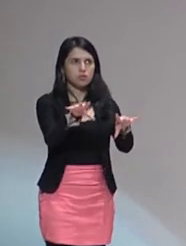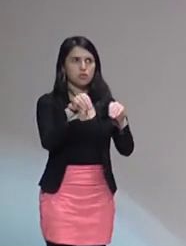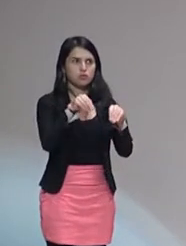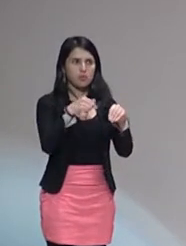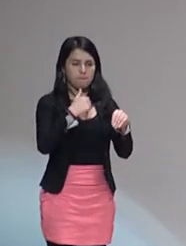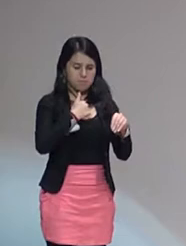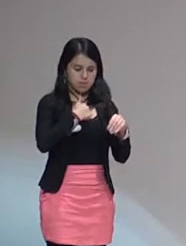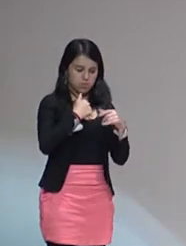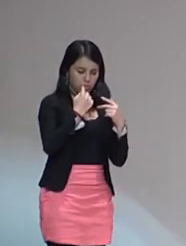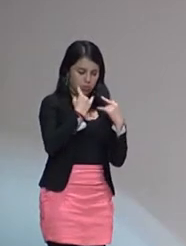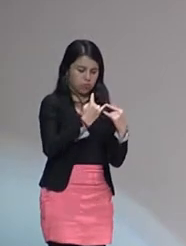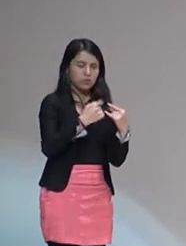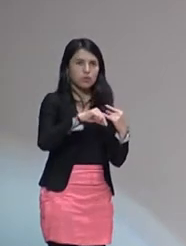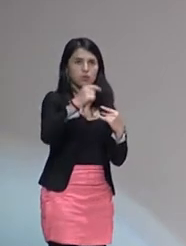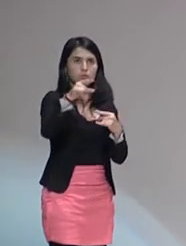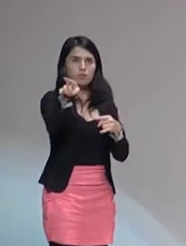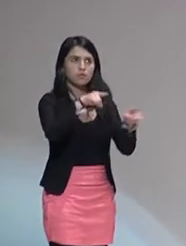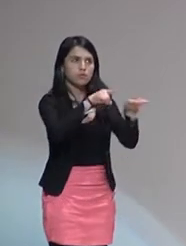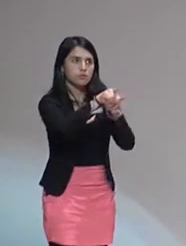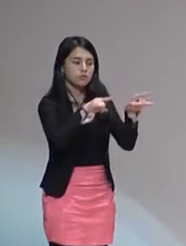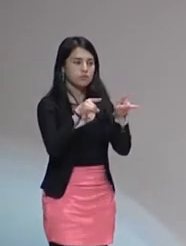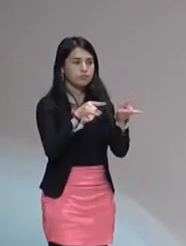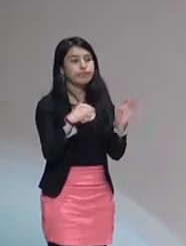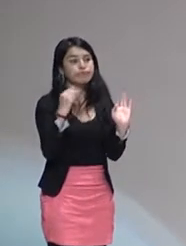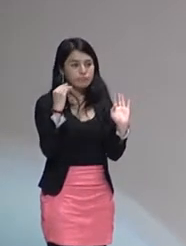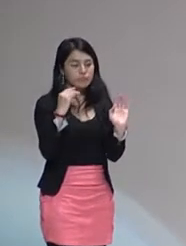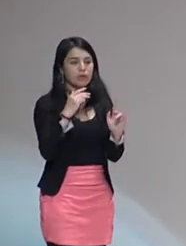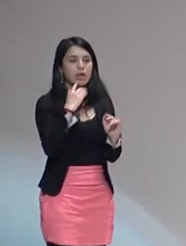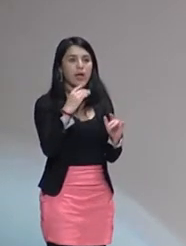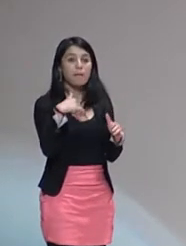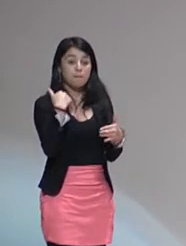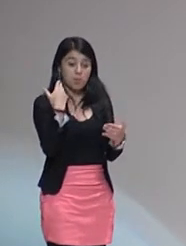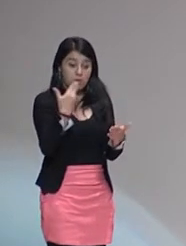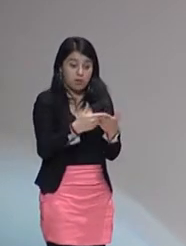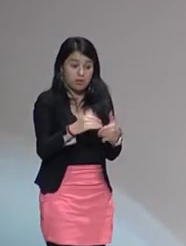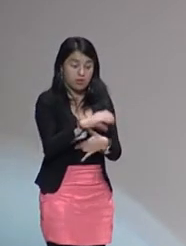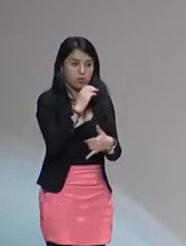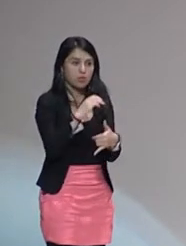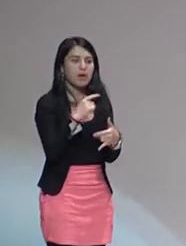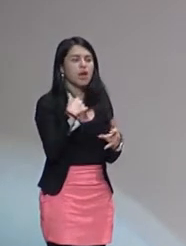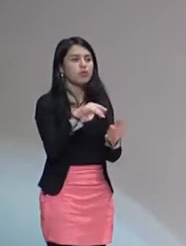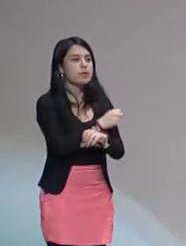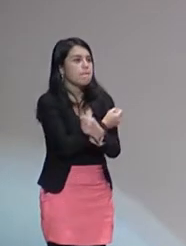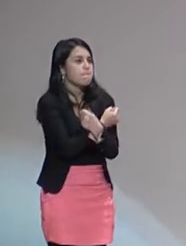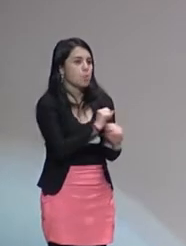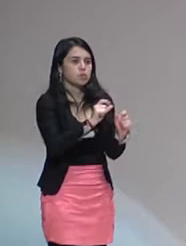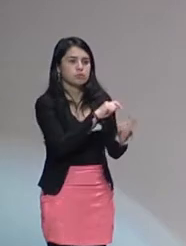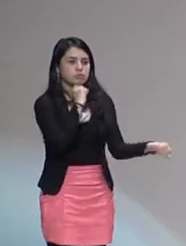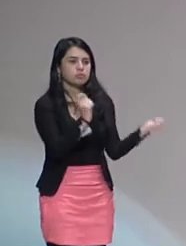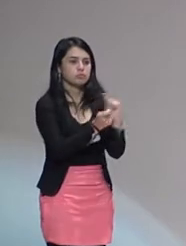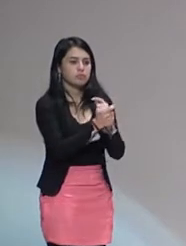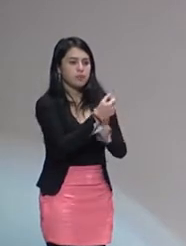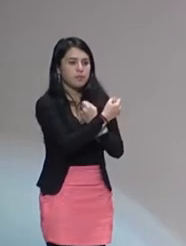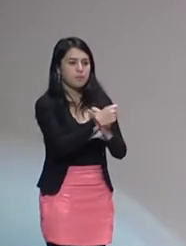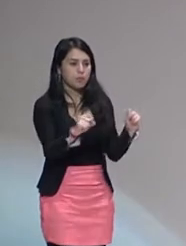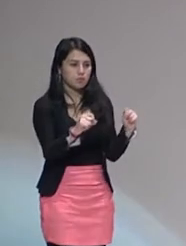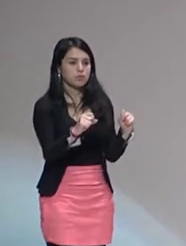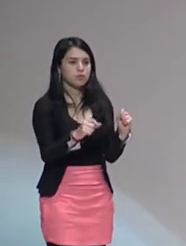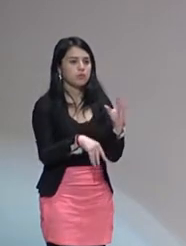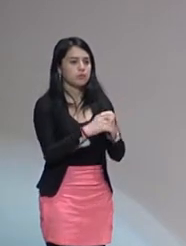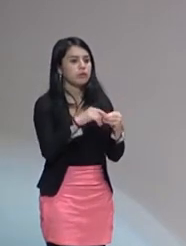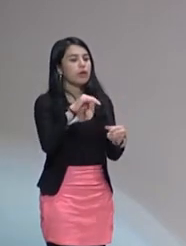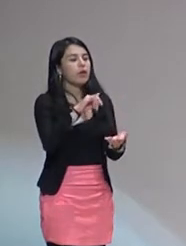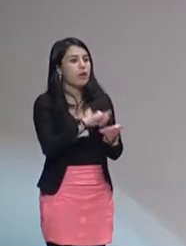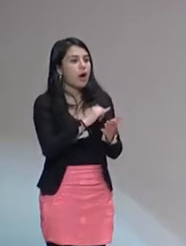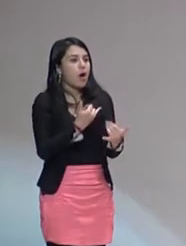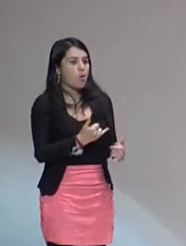otros, que en un momento incluso hacía imposible que un diálogo en Colombia se diera, y estamos pasando por el